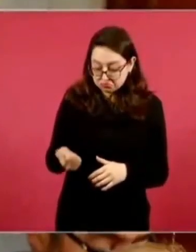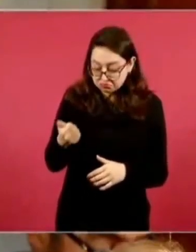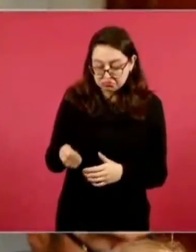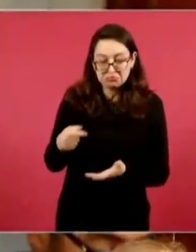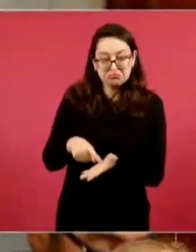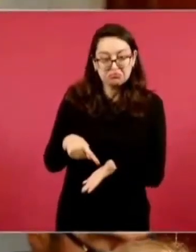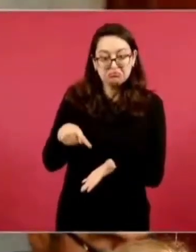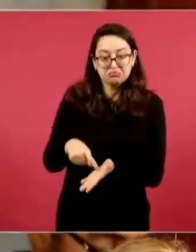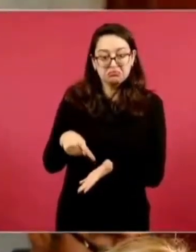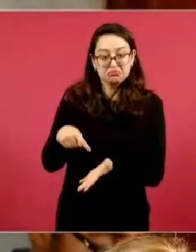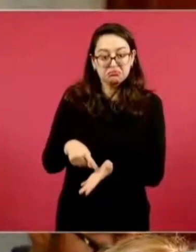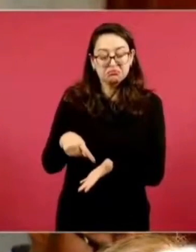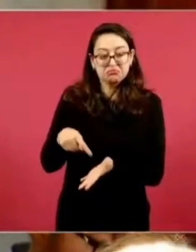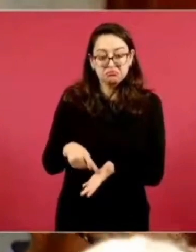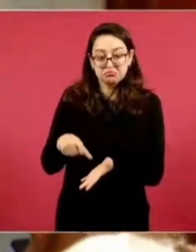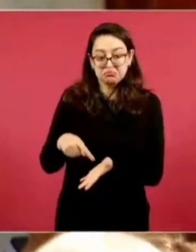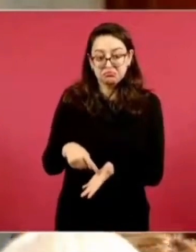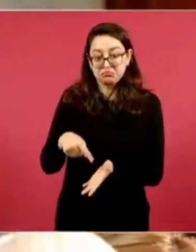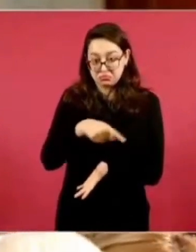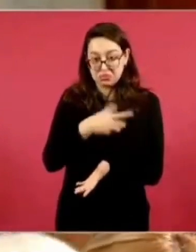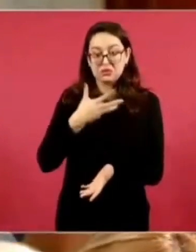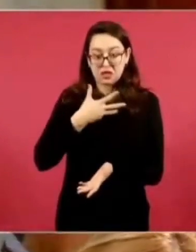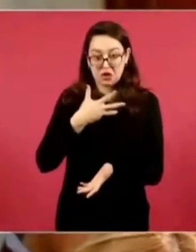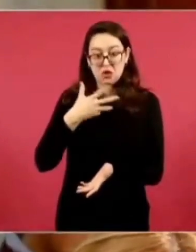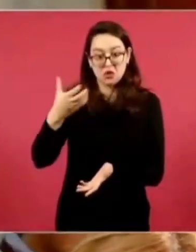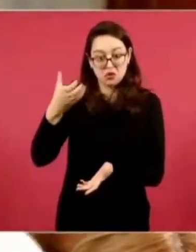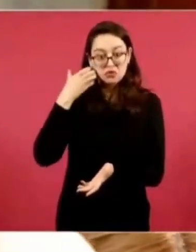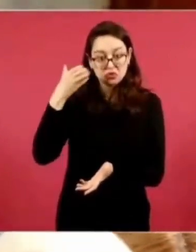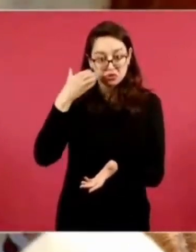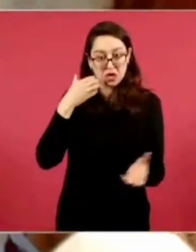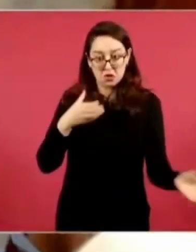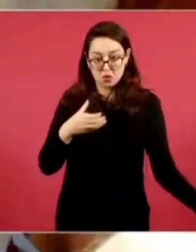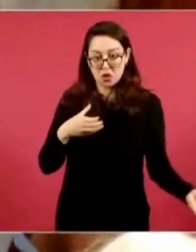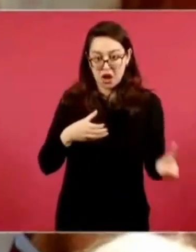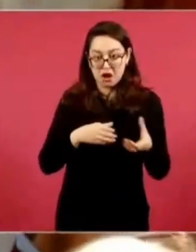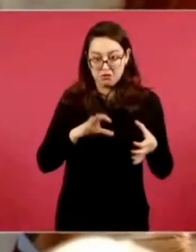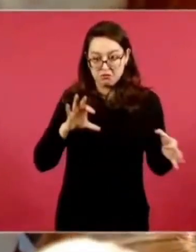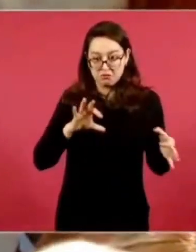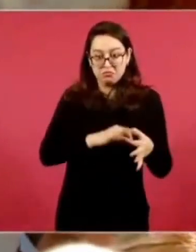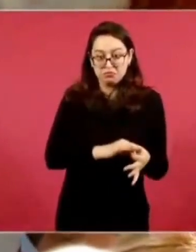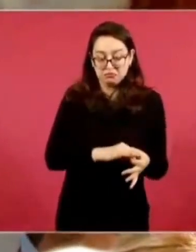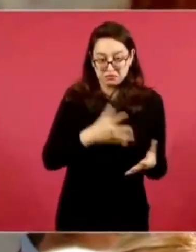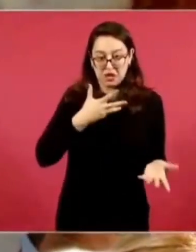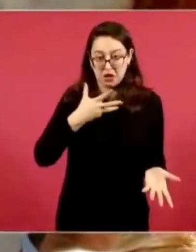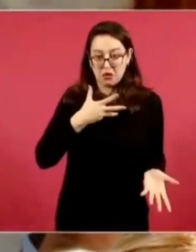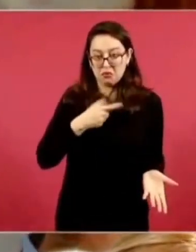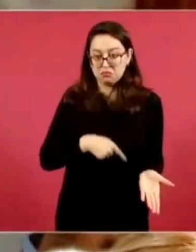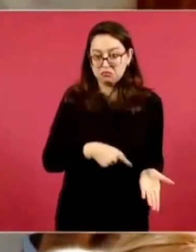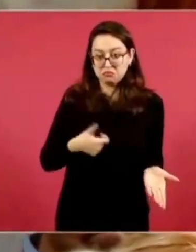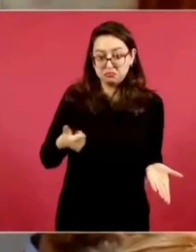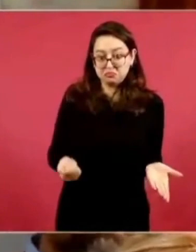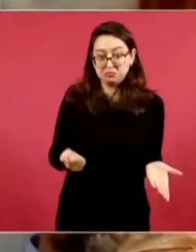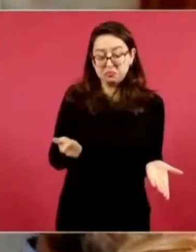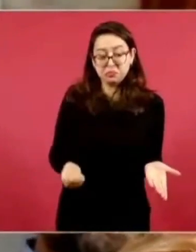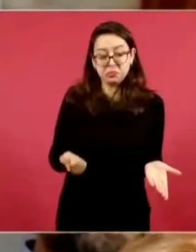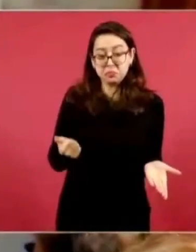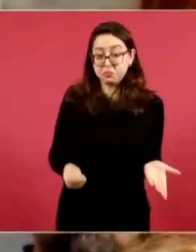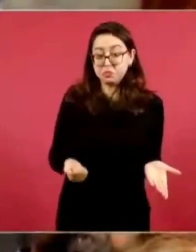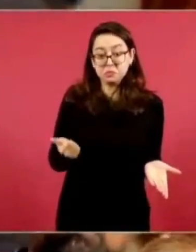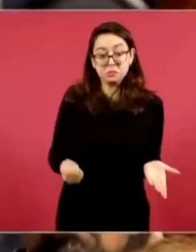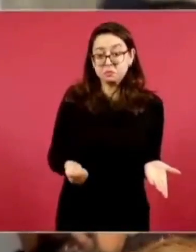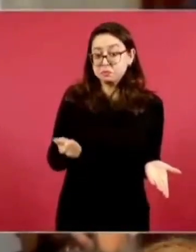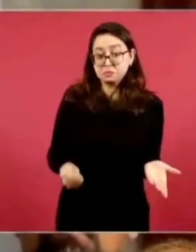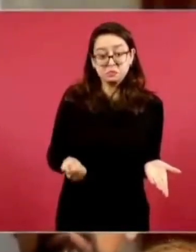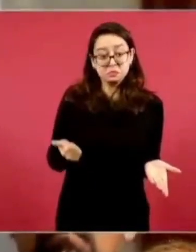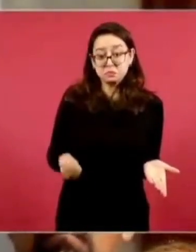Y traigo el número, traigo el celular de la persona que le pertenece a esto. Y así me voy a quedar hasta que acabe la